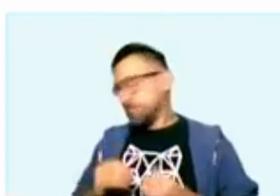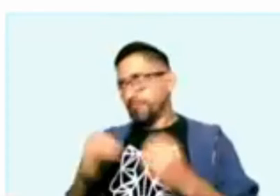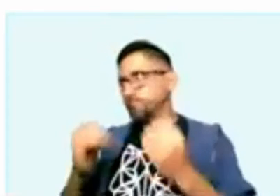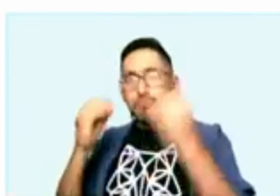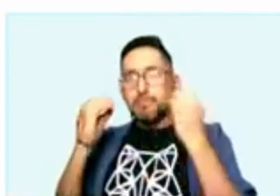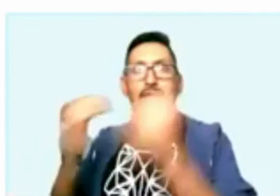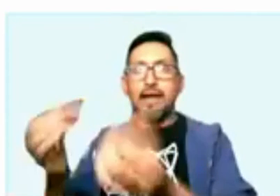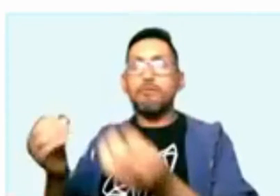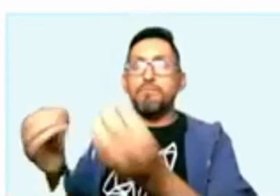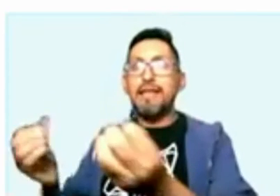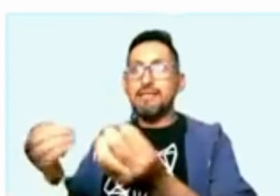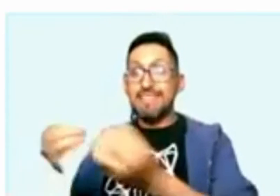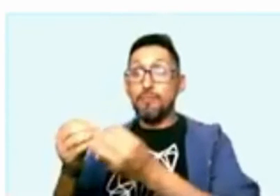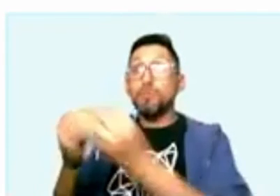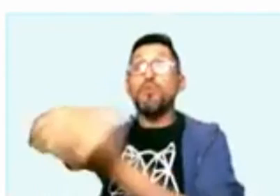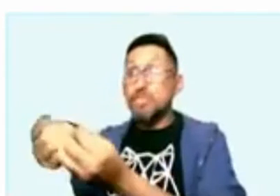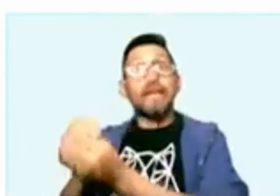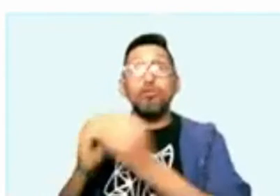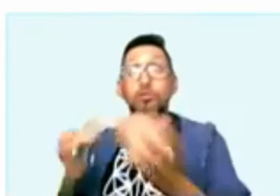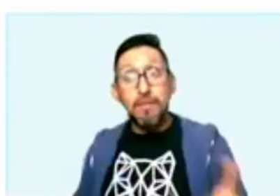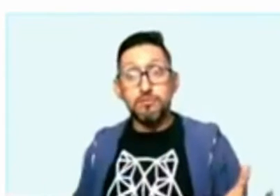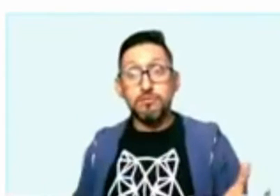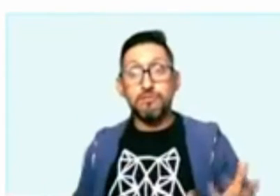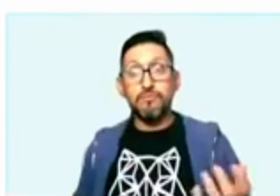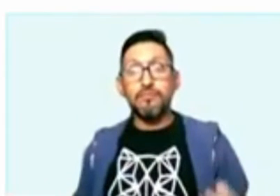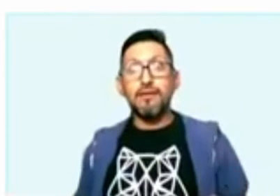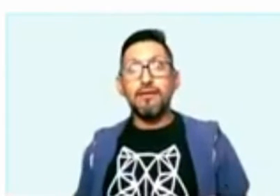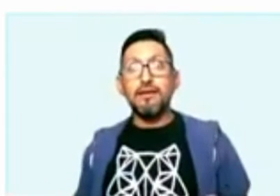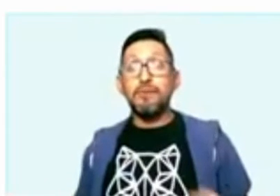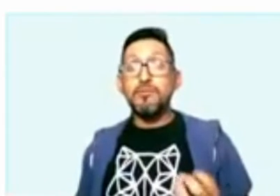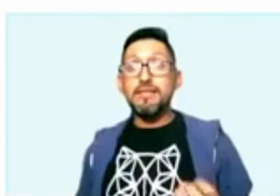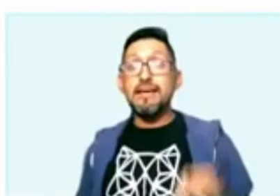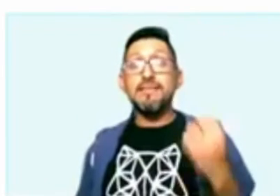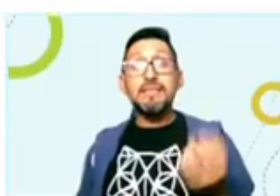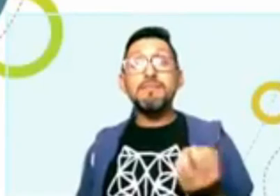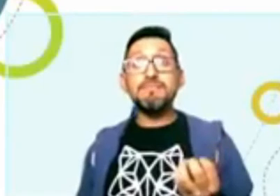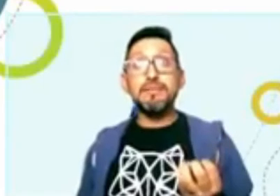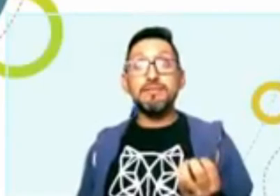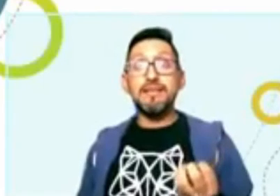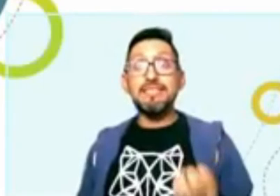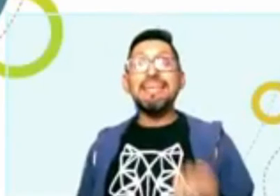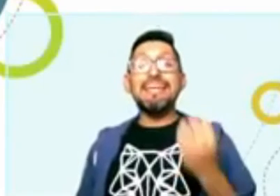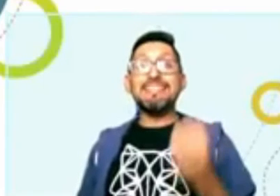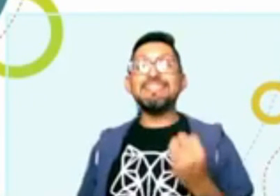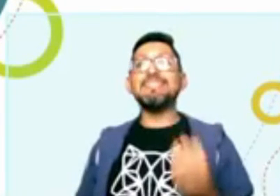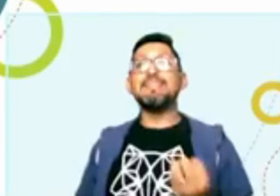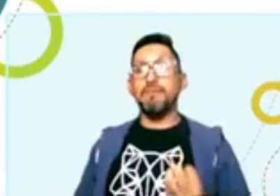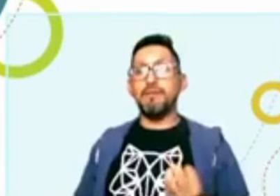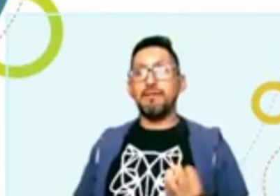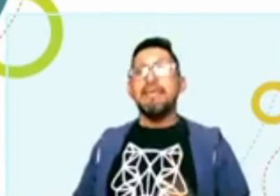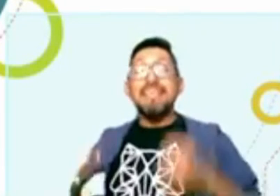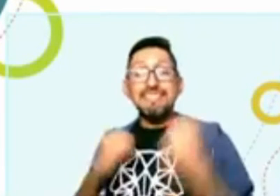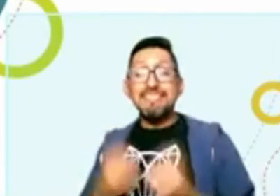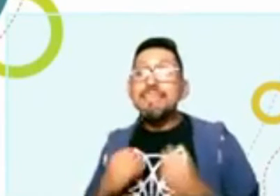la de tengamos plantas, tengamos bosque, que no toquemos. El punto es que cada vez hay más personas y necesitan